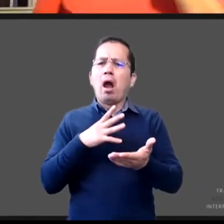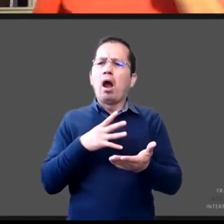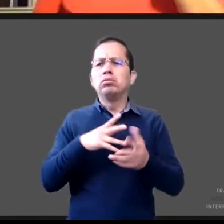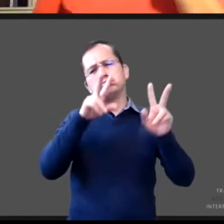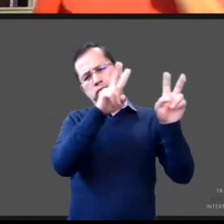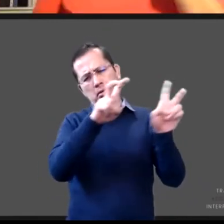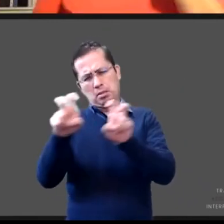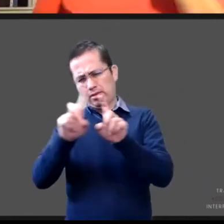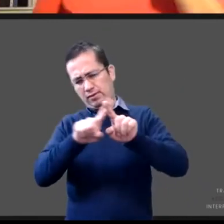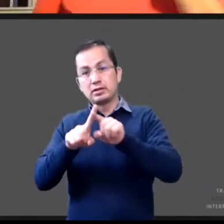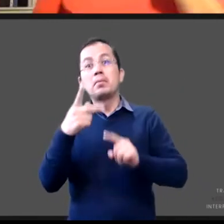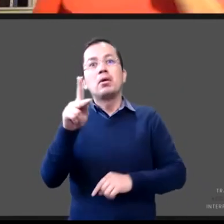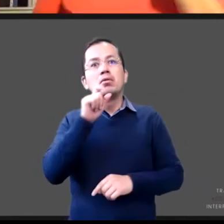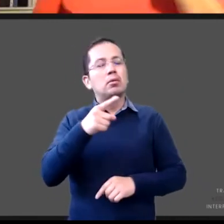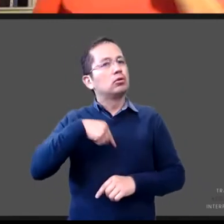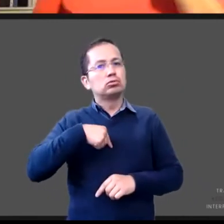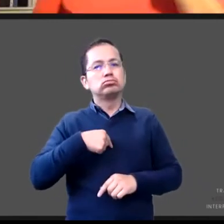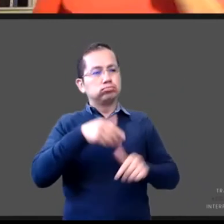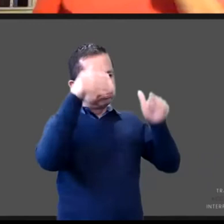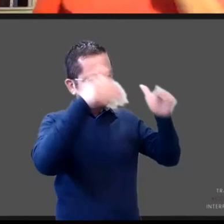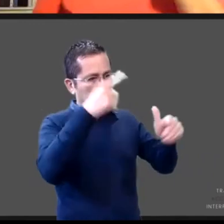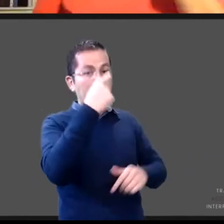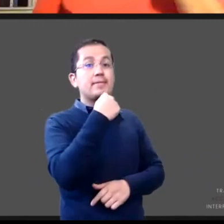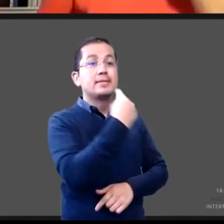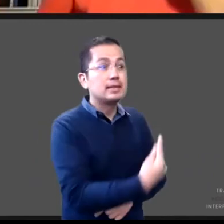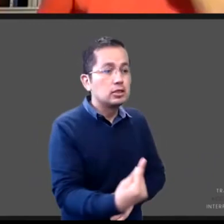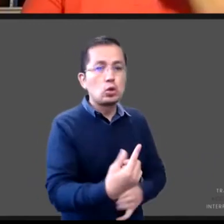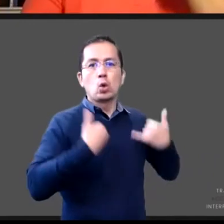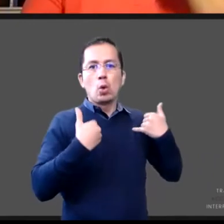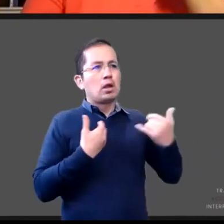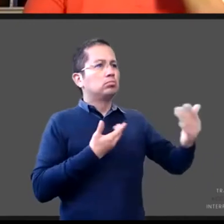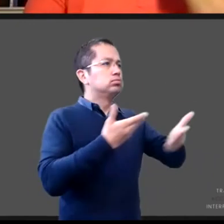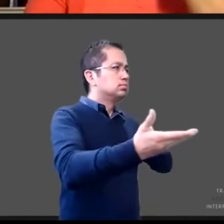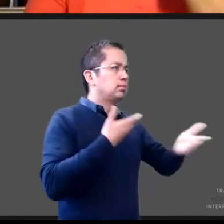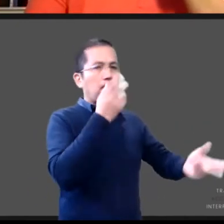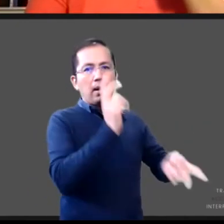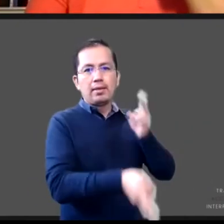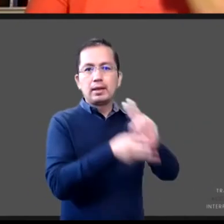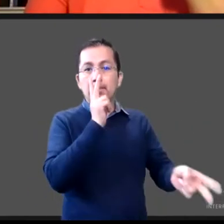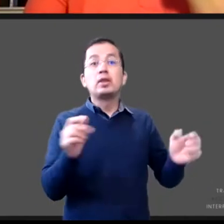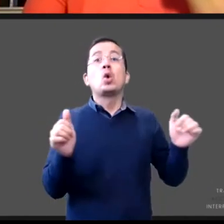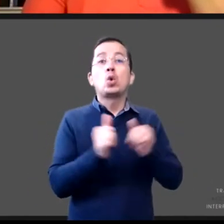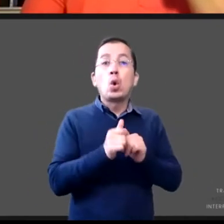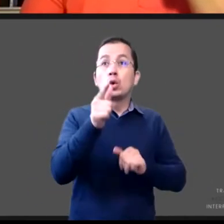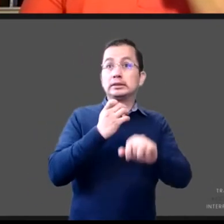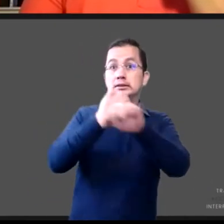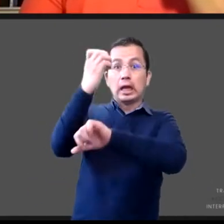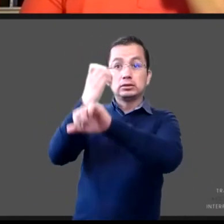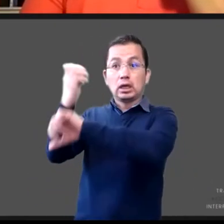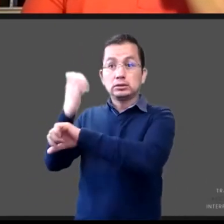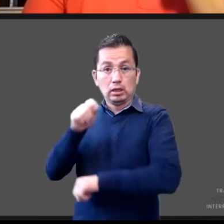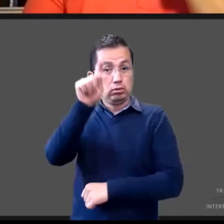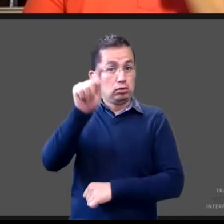para poder dialogar también con adolescentes y niños y niñas desde los estados, con autoridades de los estados. Yo quiero agradecer la gran cantidad